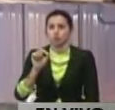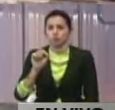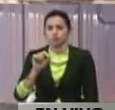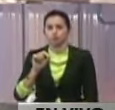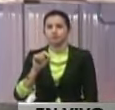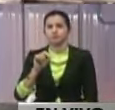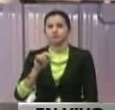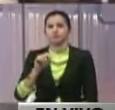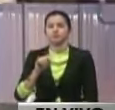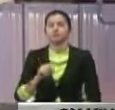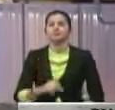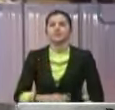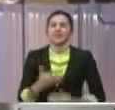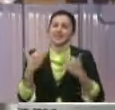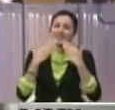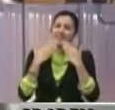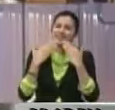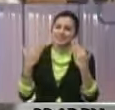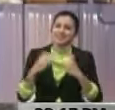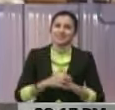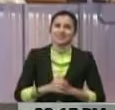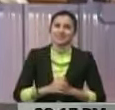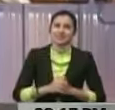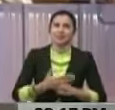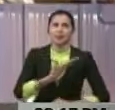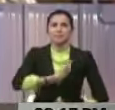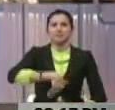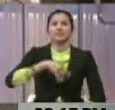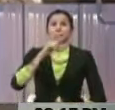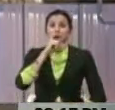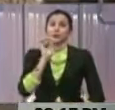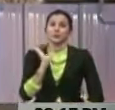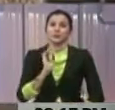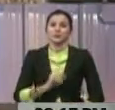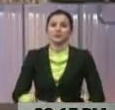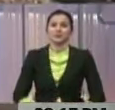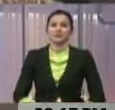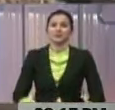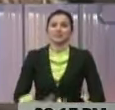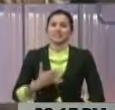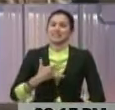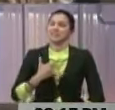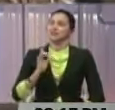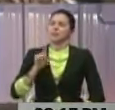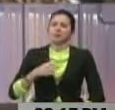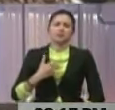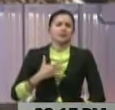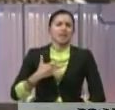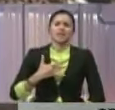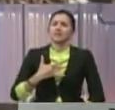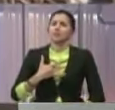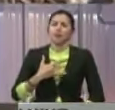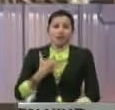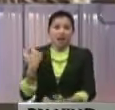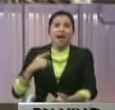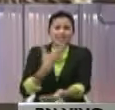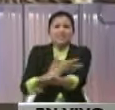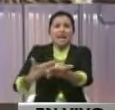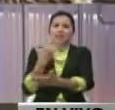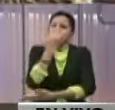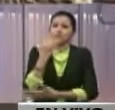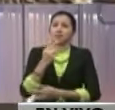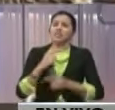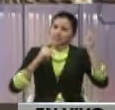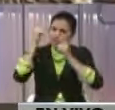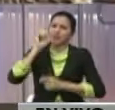muchas gracias. Y bueno, el presidente Maduro le corre por sus venas también sangre de África, el comandante Chávez